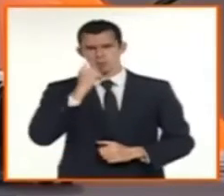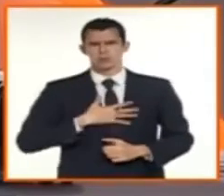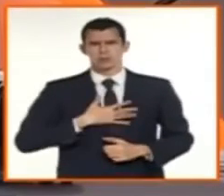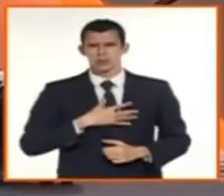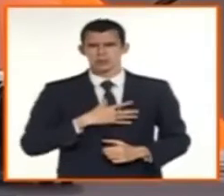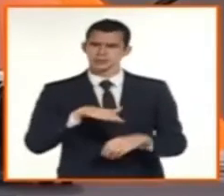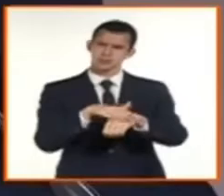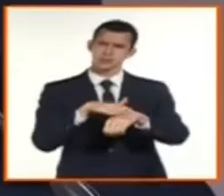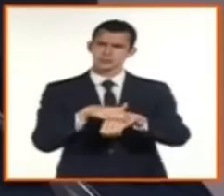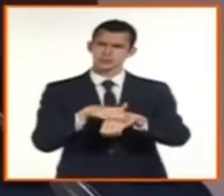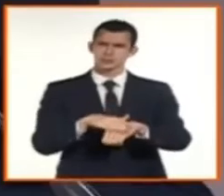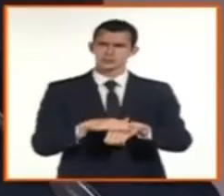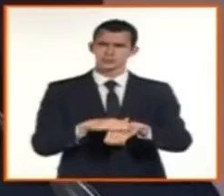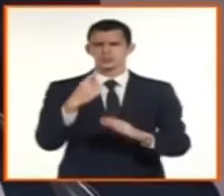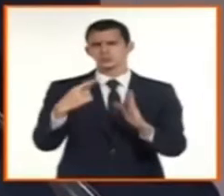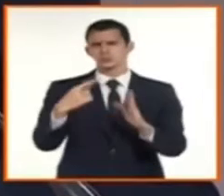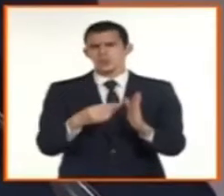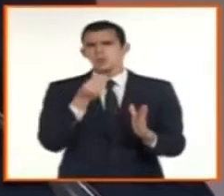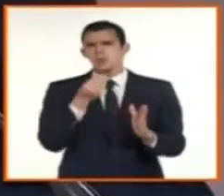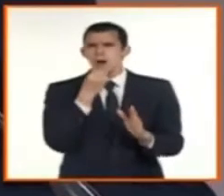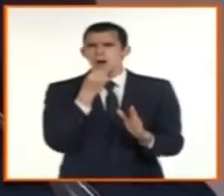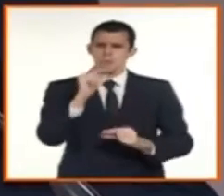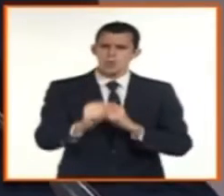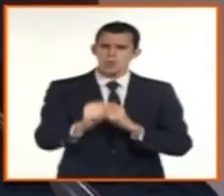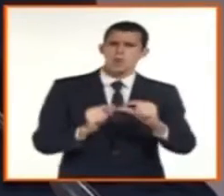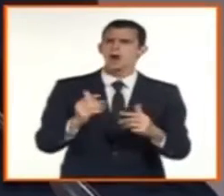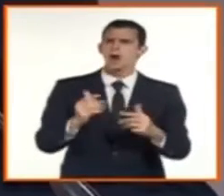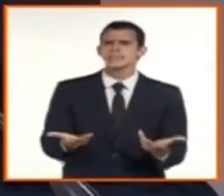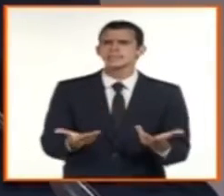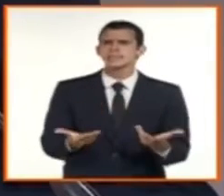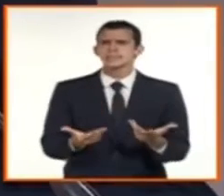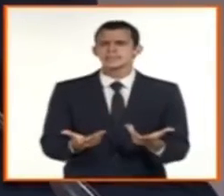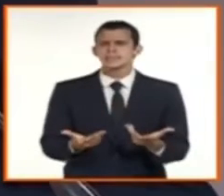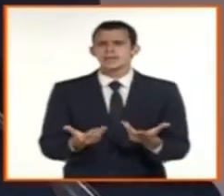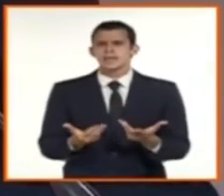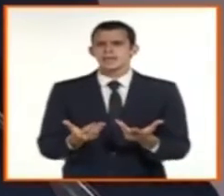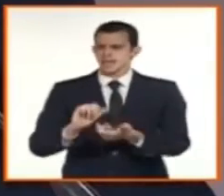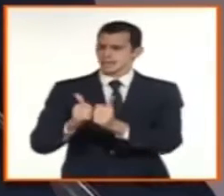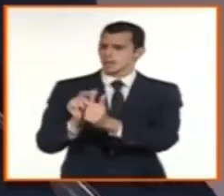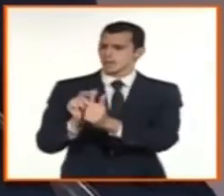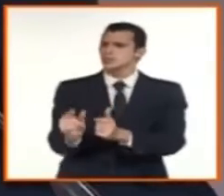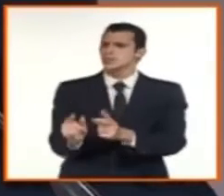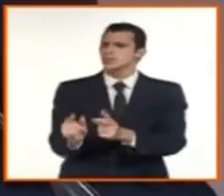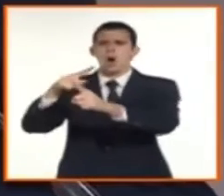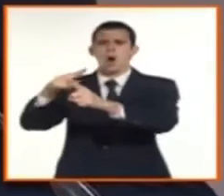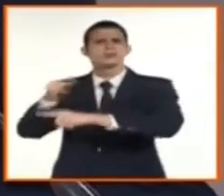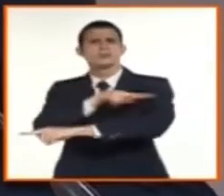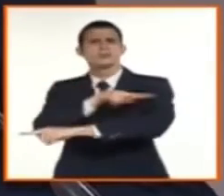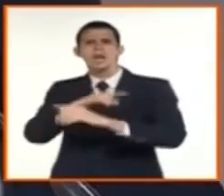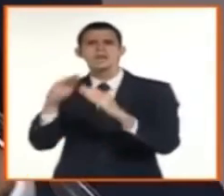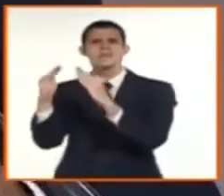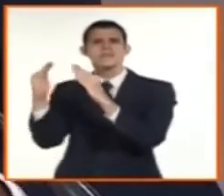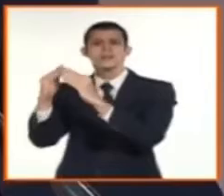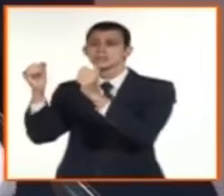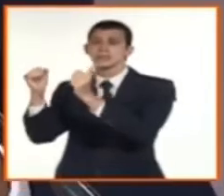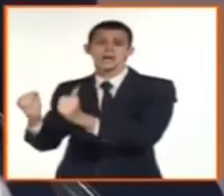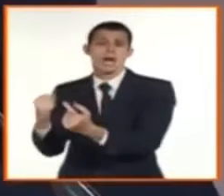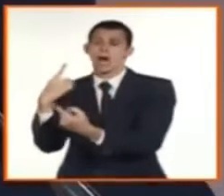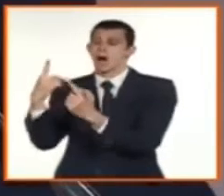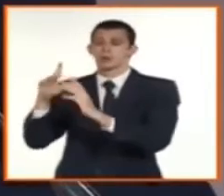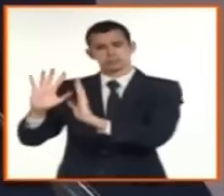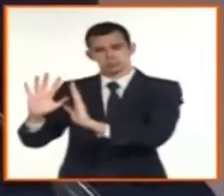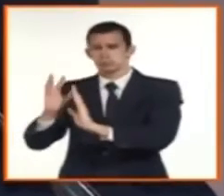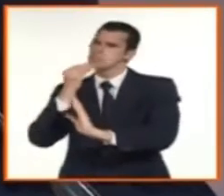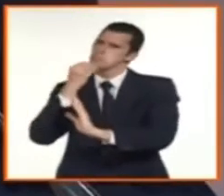que estos atletas se puedan ir reinsertando paulatinamente en el béisbol cubano que a nosotros no nos queda duda de que se van a seguir